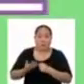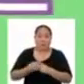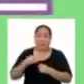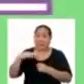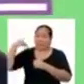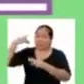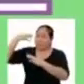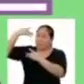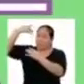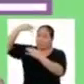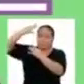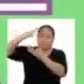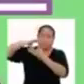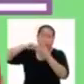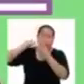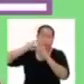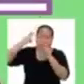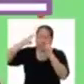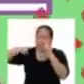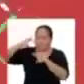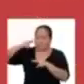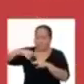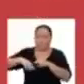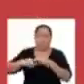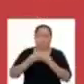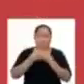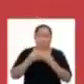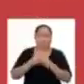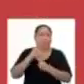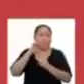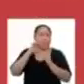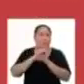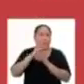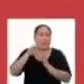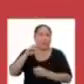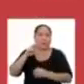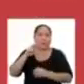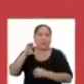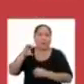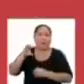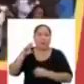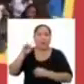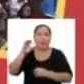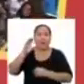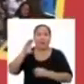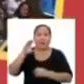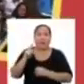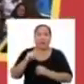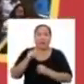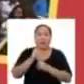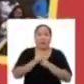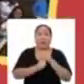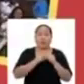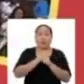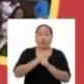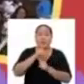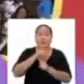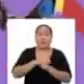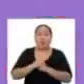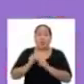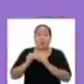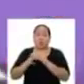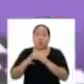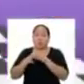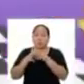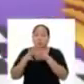de la historia se han visto grandes catástrofes económicas, como el crack en Estados Unidos en los años 30 o la terrible inflación en Venezuela,